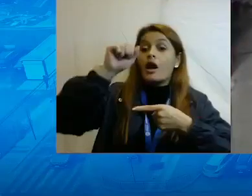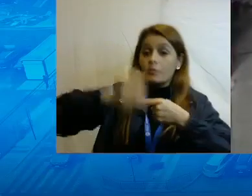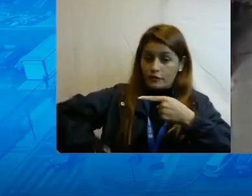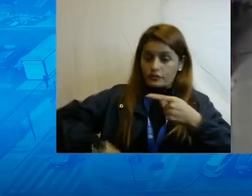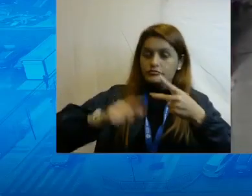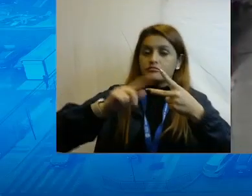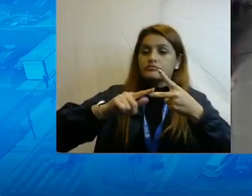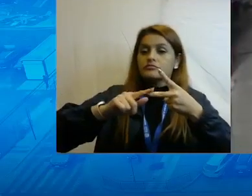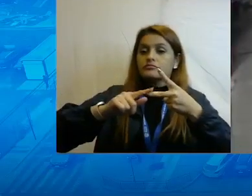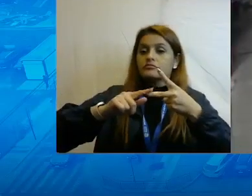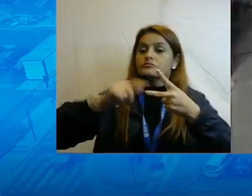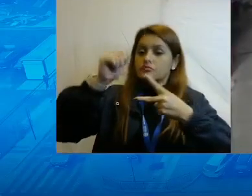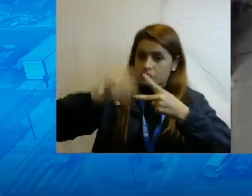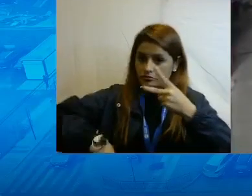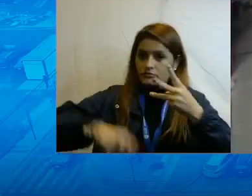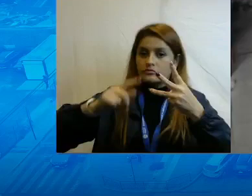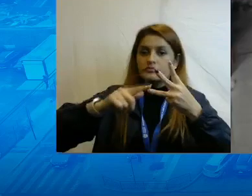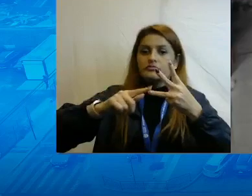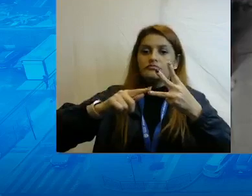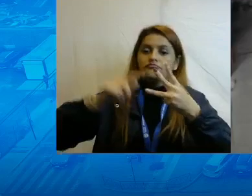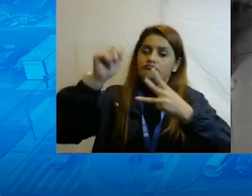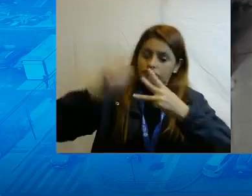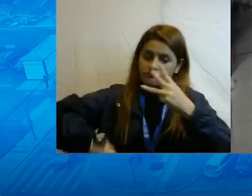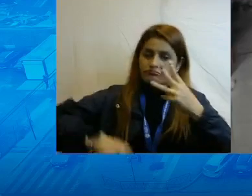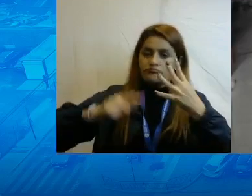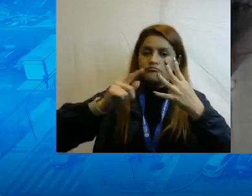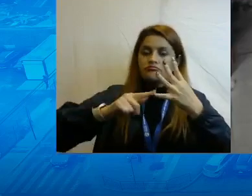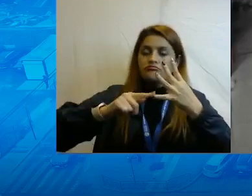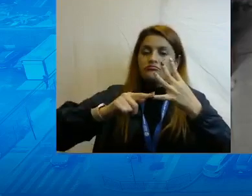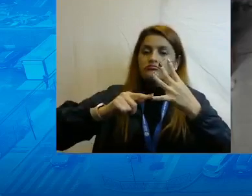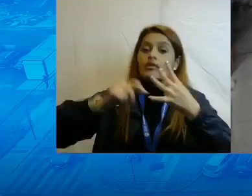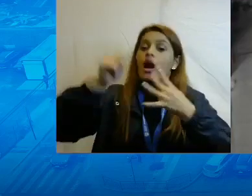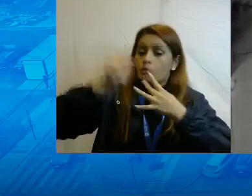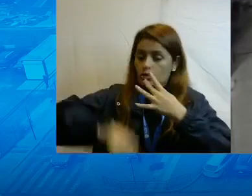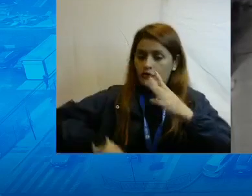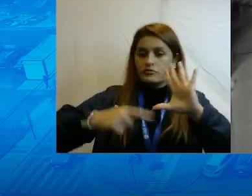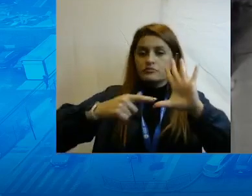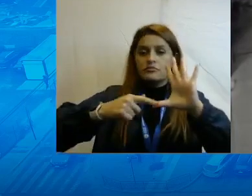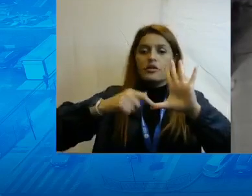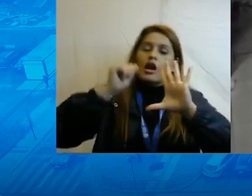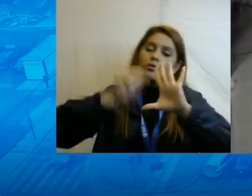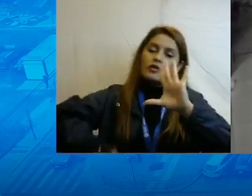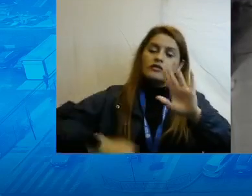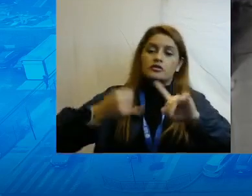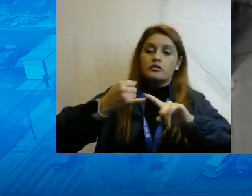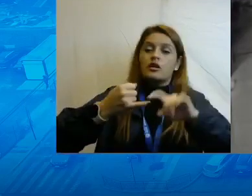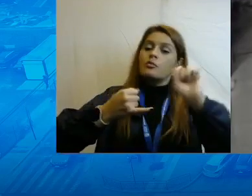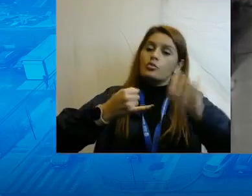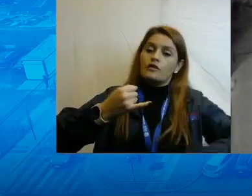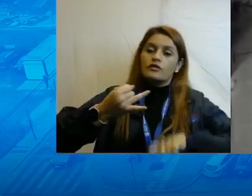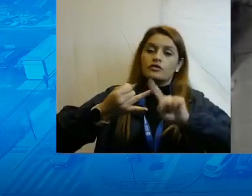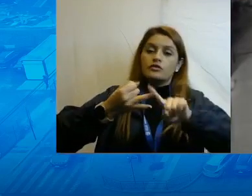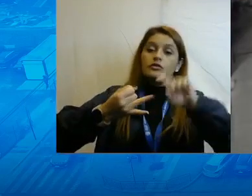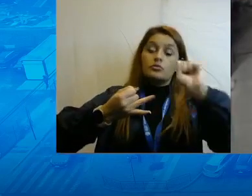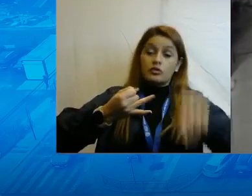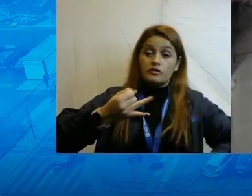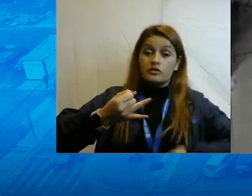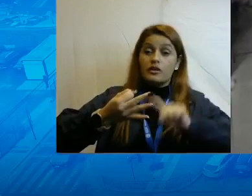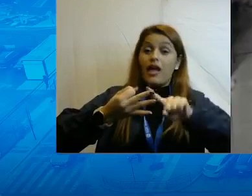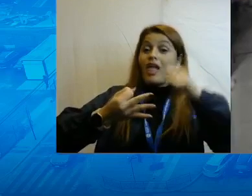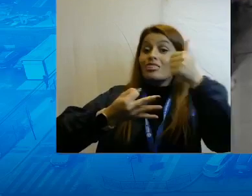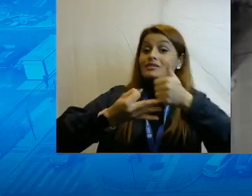Apruebo. Domínguez. Apruebo. Alarcón. Apruebo. Enríquez. Apruebo. Cavión. Apruebo. Pérez. Apruebo. Rojas.